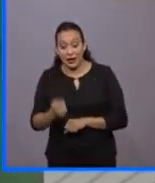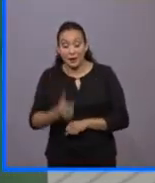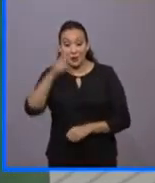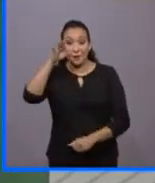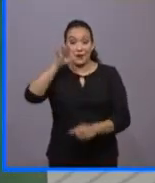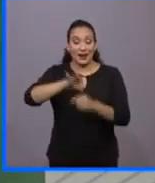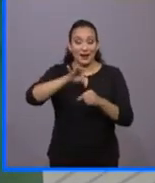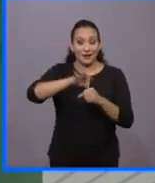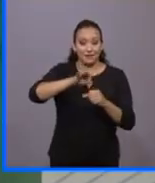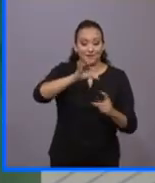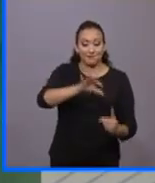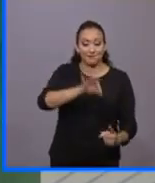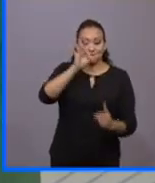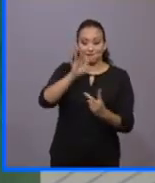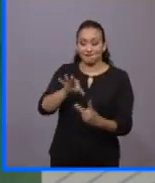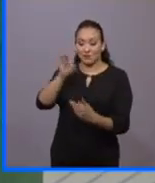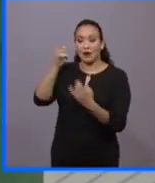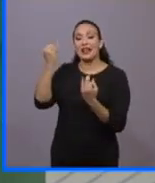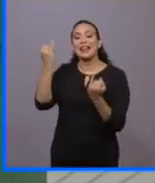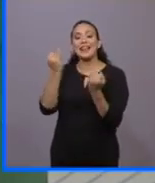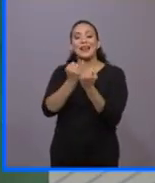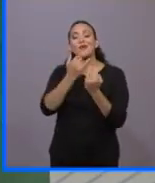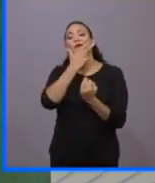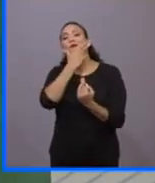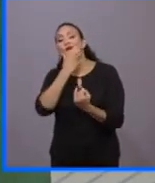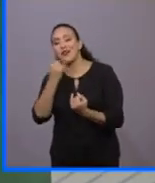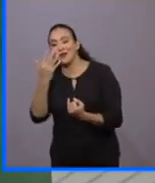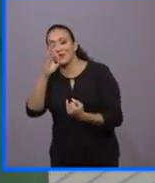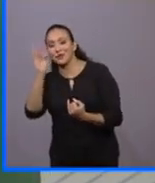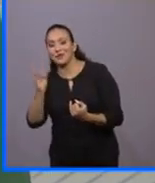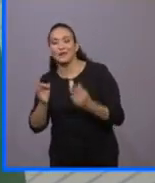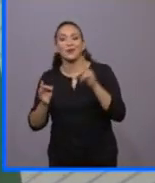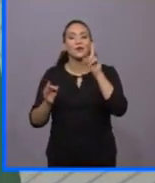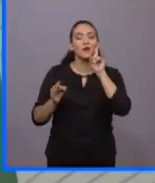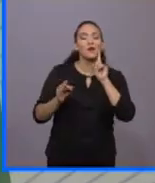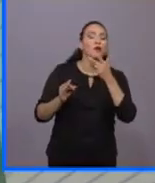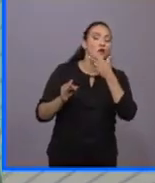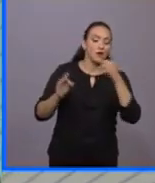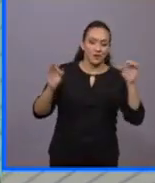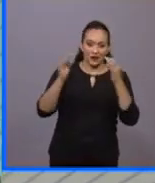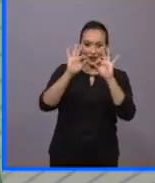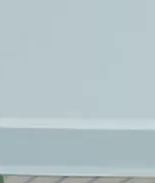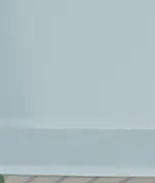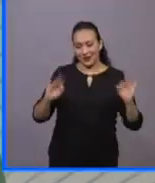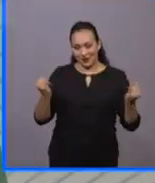primera elección en la que se garantiza la paridad entre mujeres y hombres.